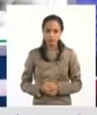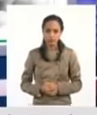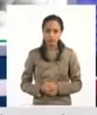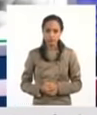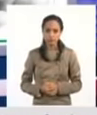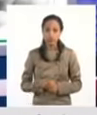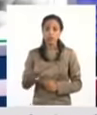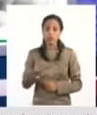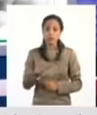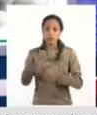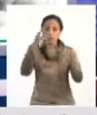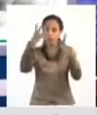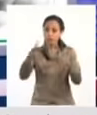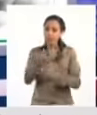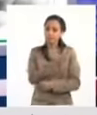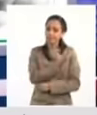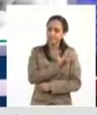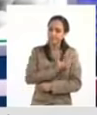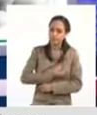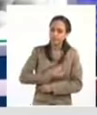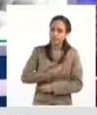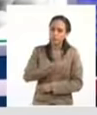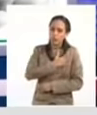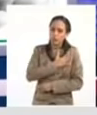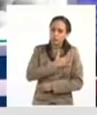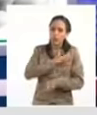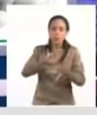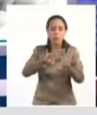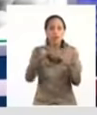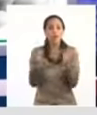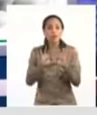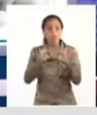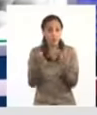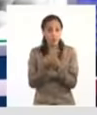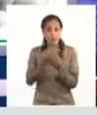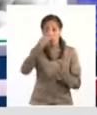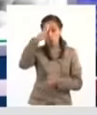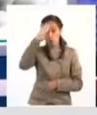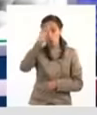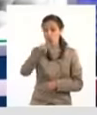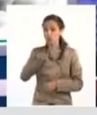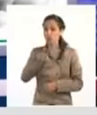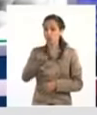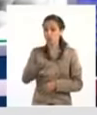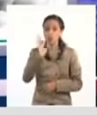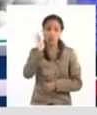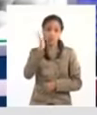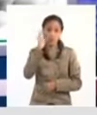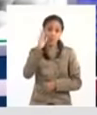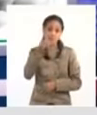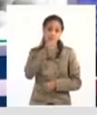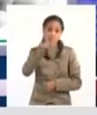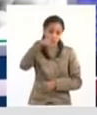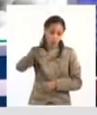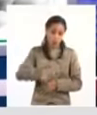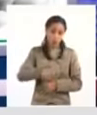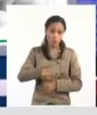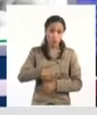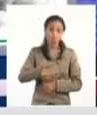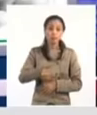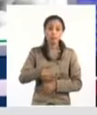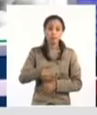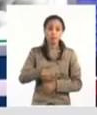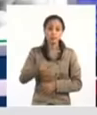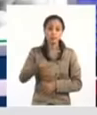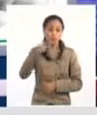cifra, dolorosa siempre para la familia cubana. Ha destacado en conferencia de prensa el doctor Francisco Durán que es deber de